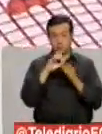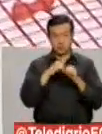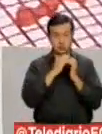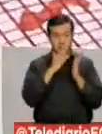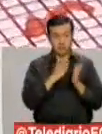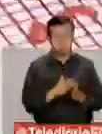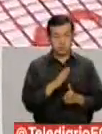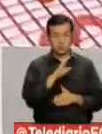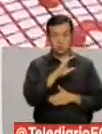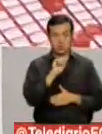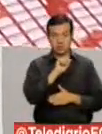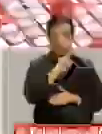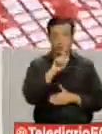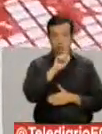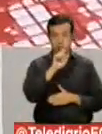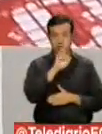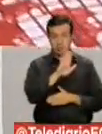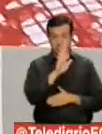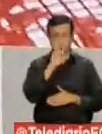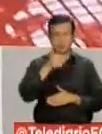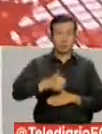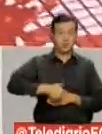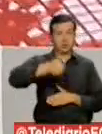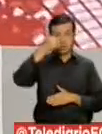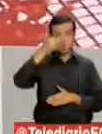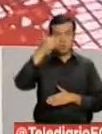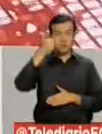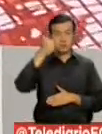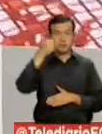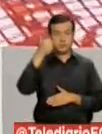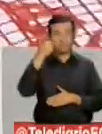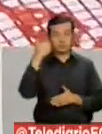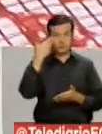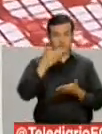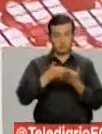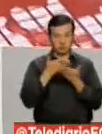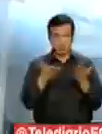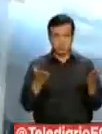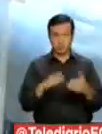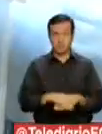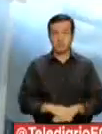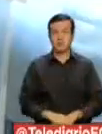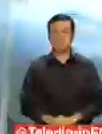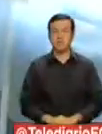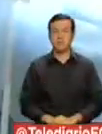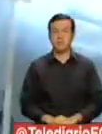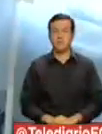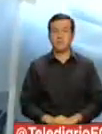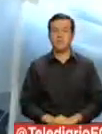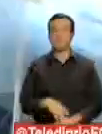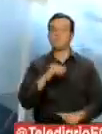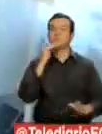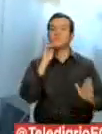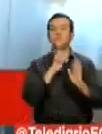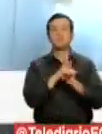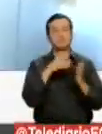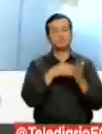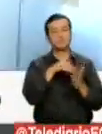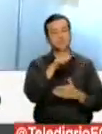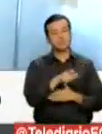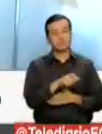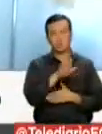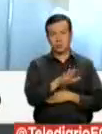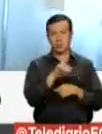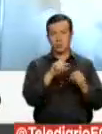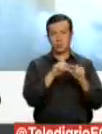asambleísta Germoy Calle, quien fue recibido por el máximo organismo de la función legislativa. La acusación en contra de Germoy Calle de la